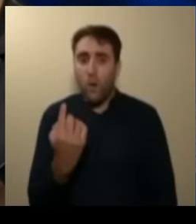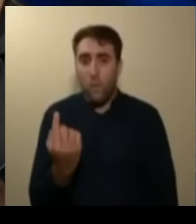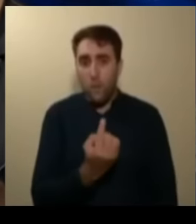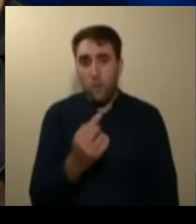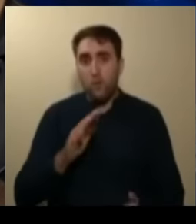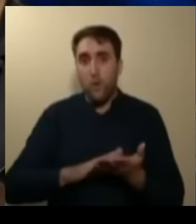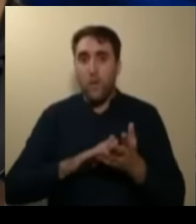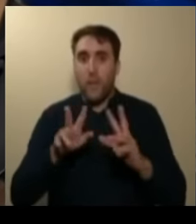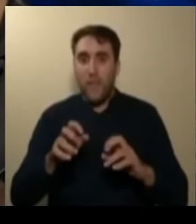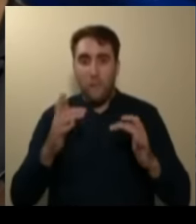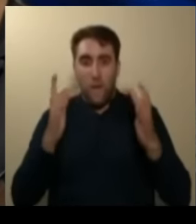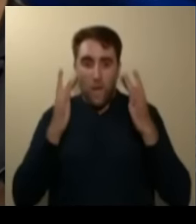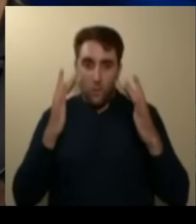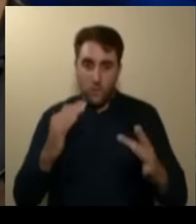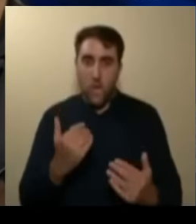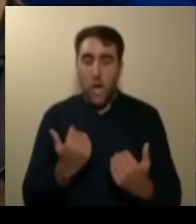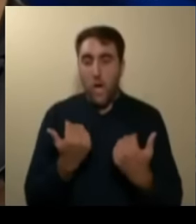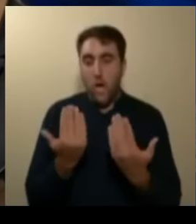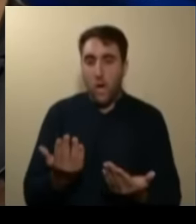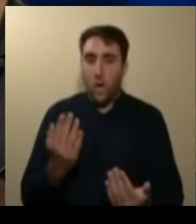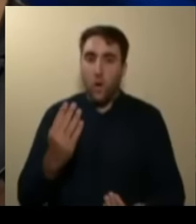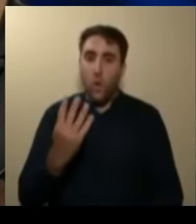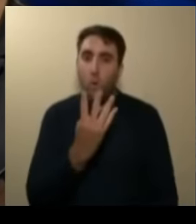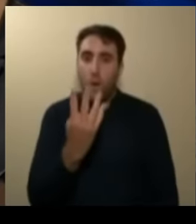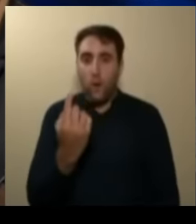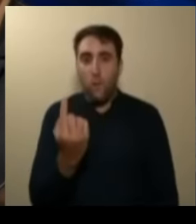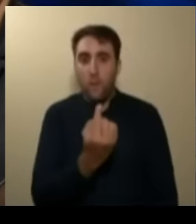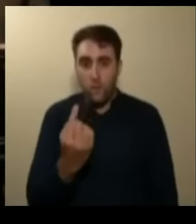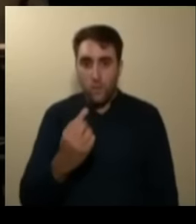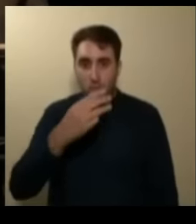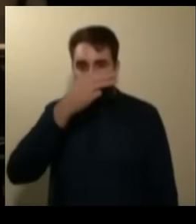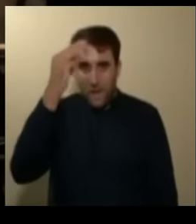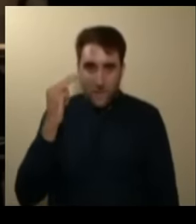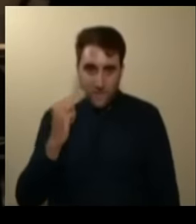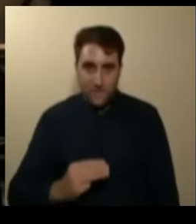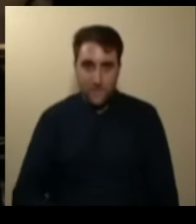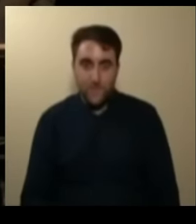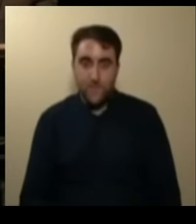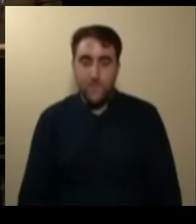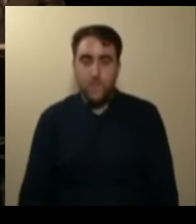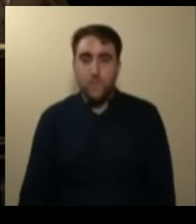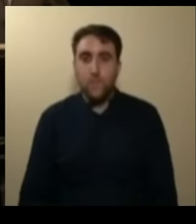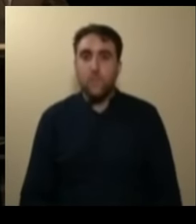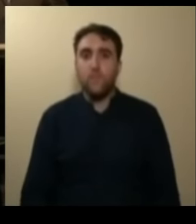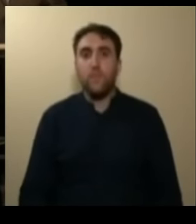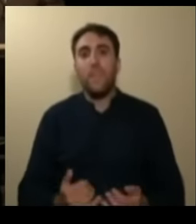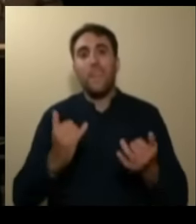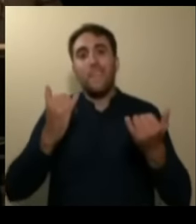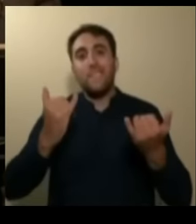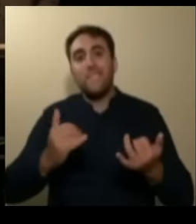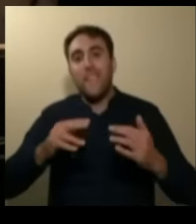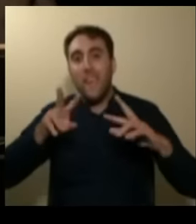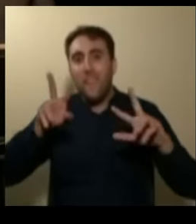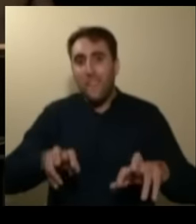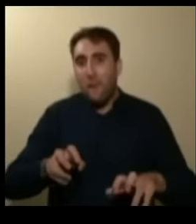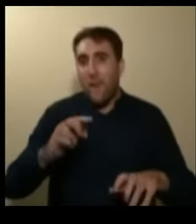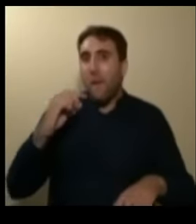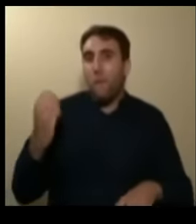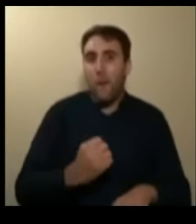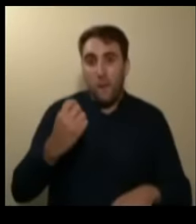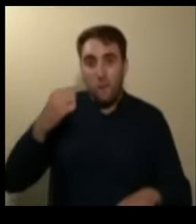sobre el tema educación. Tiene sus 4 minutos el senador Gustavo Penades. Si hay un tema trascendente para el futuro de